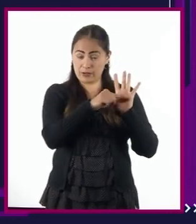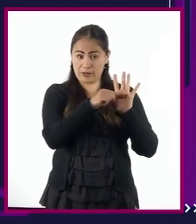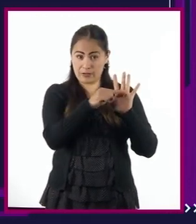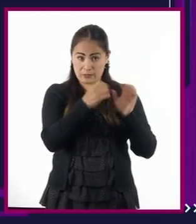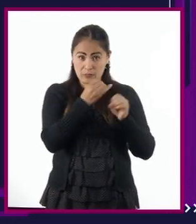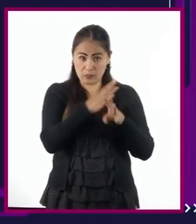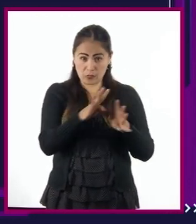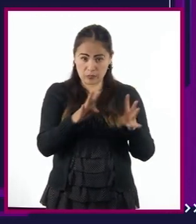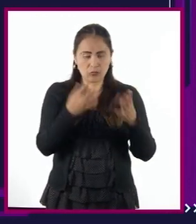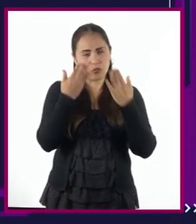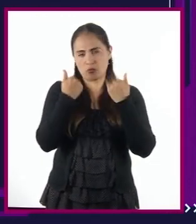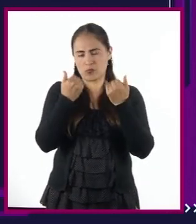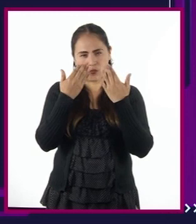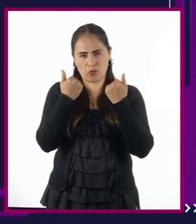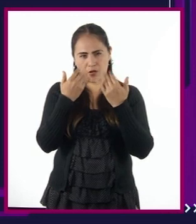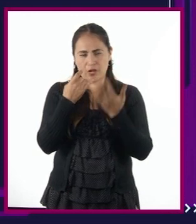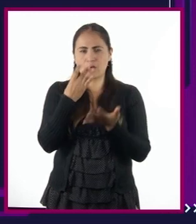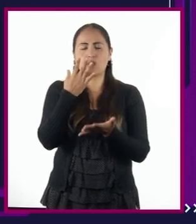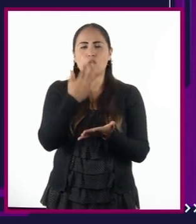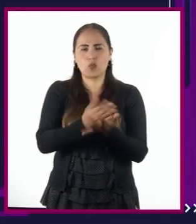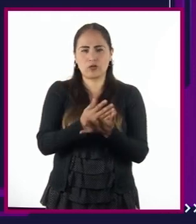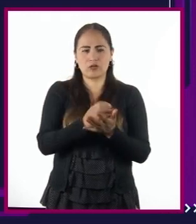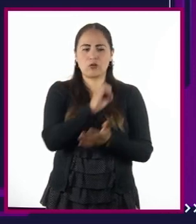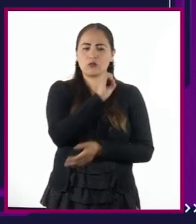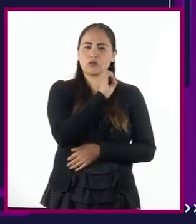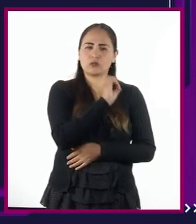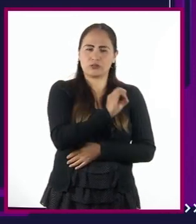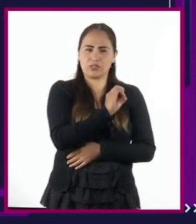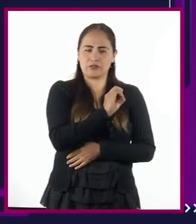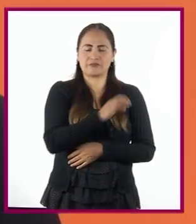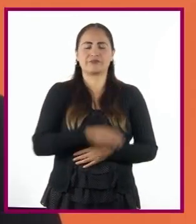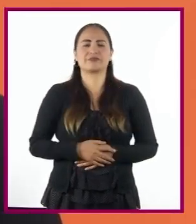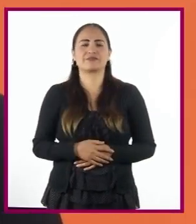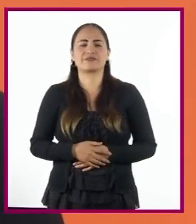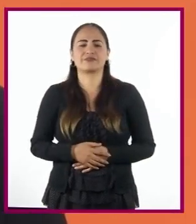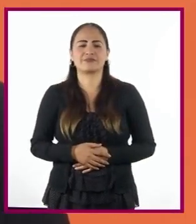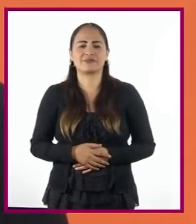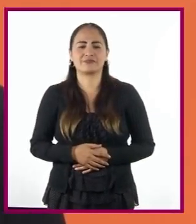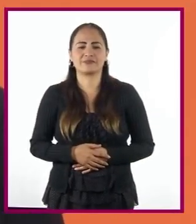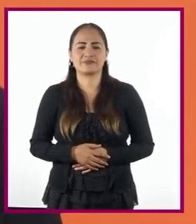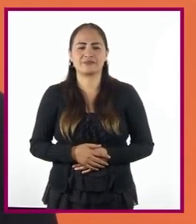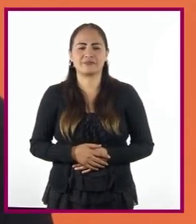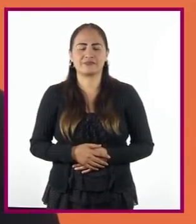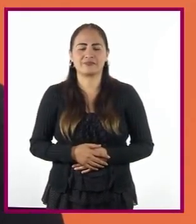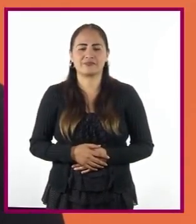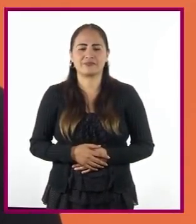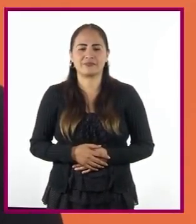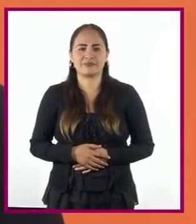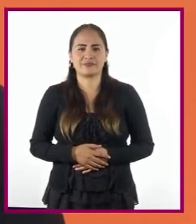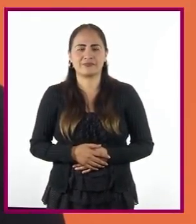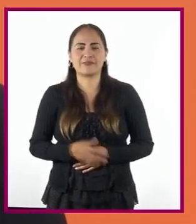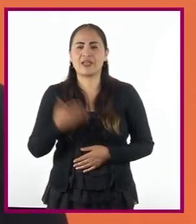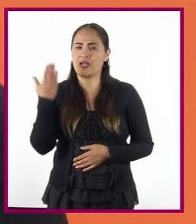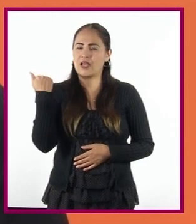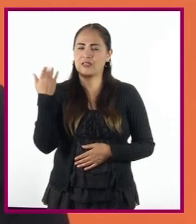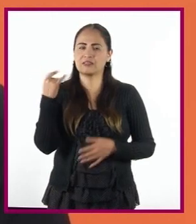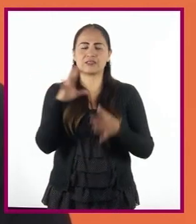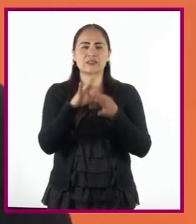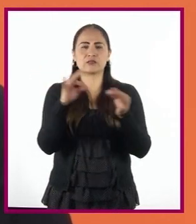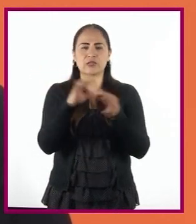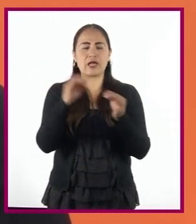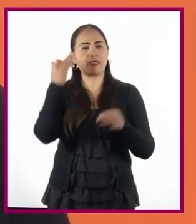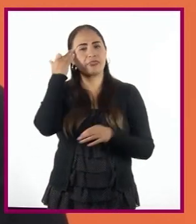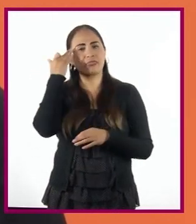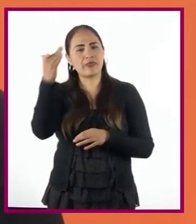que solamente se usará el primer cuadrante de un plano. Al inicio comentamos que el